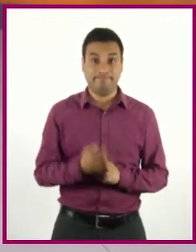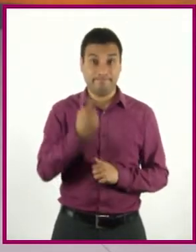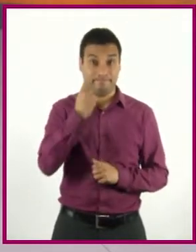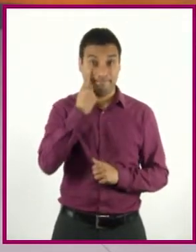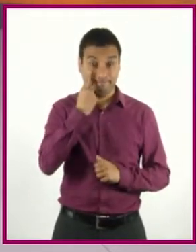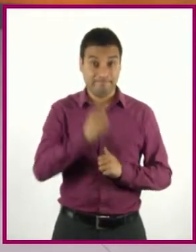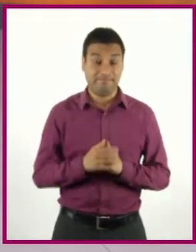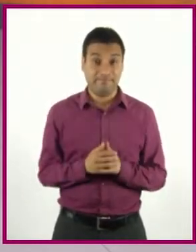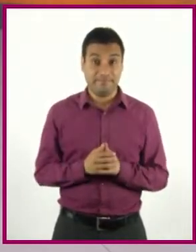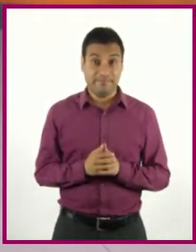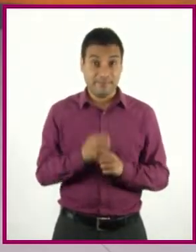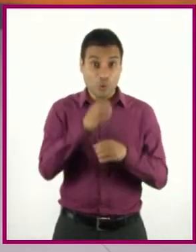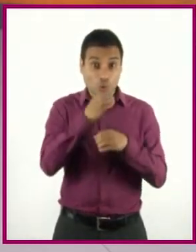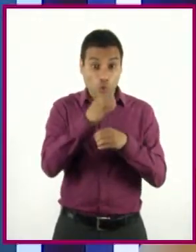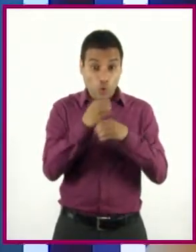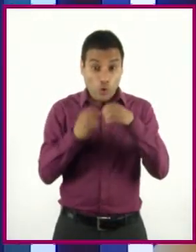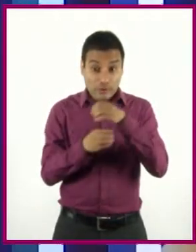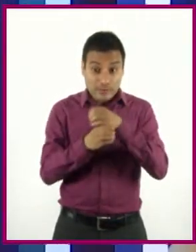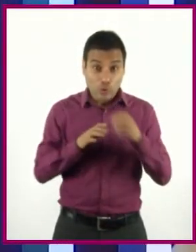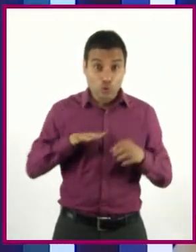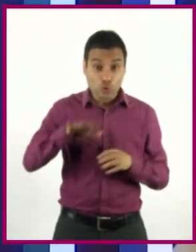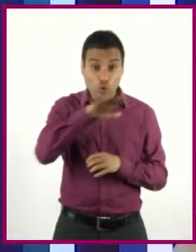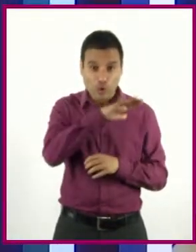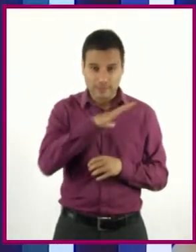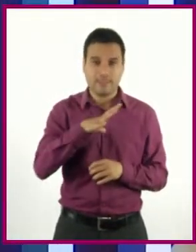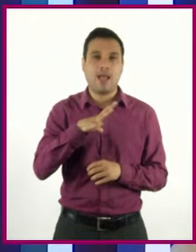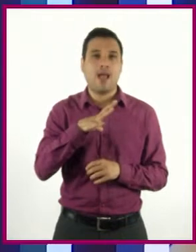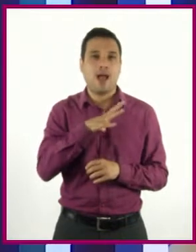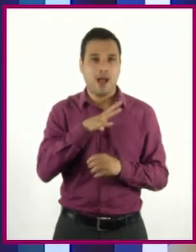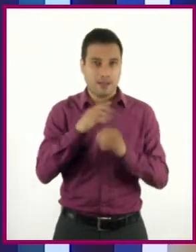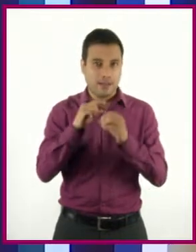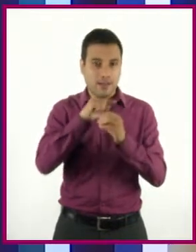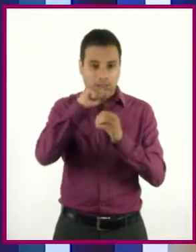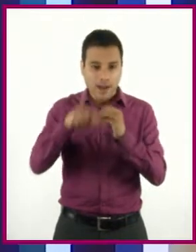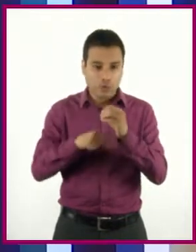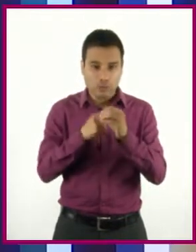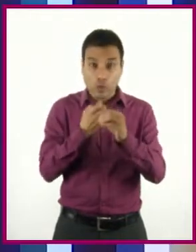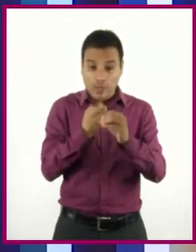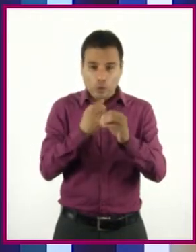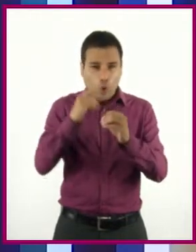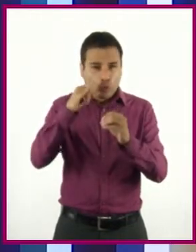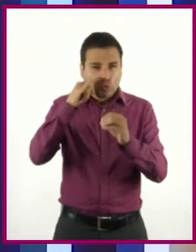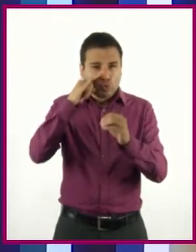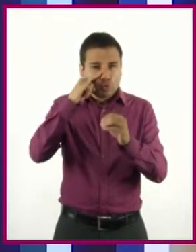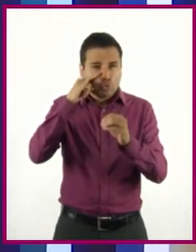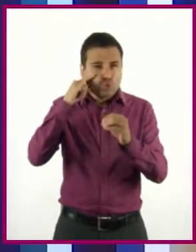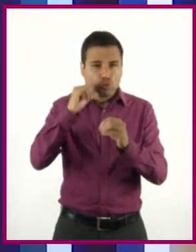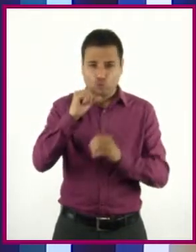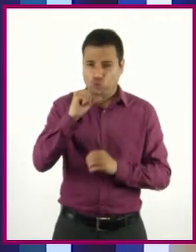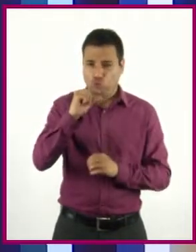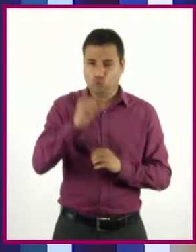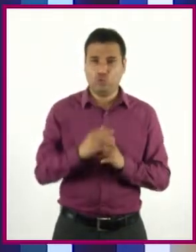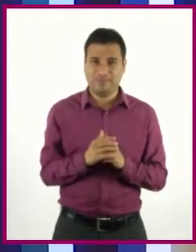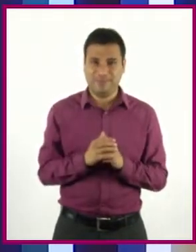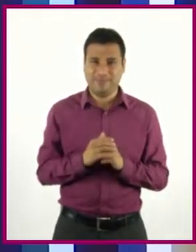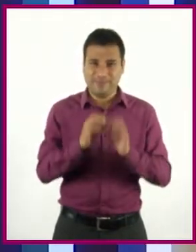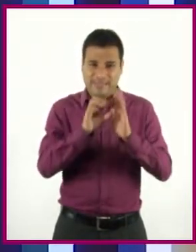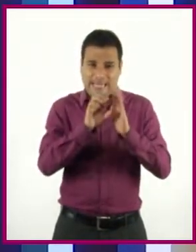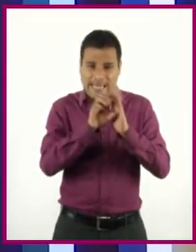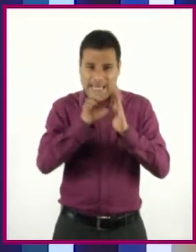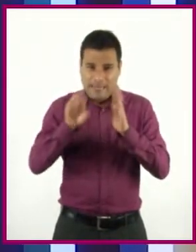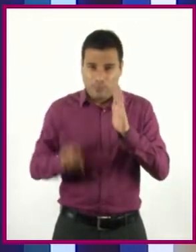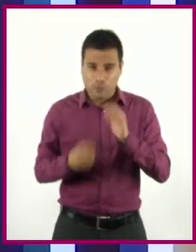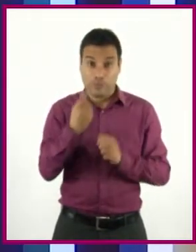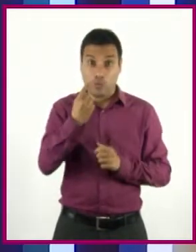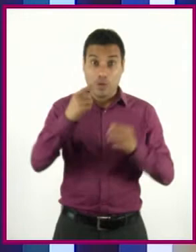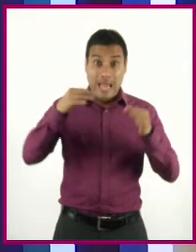está compuesta de átomos. Los átomos son sumamente pequeños, Se ha calculado que en el grosor de una hoja de